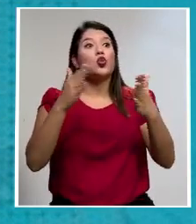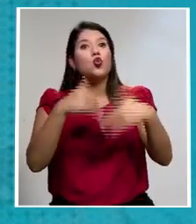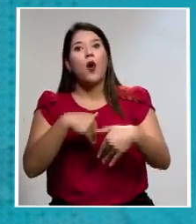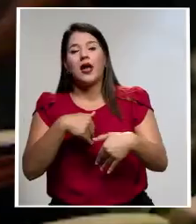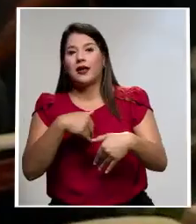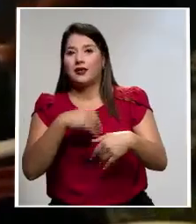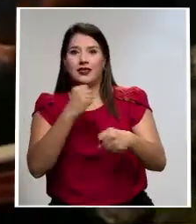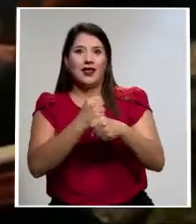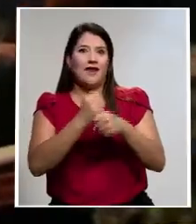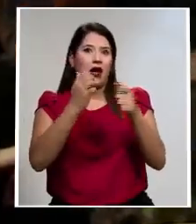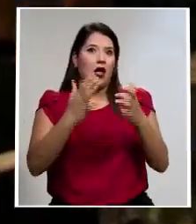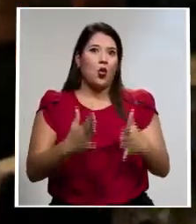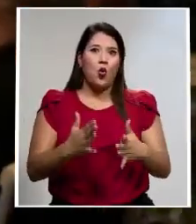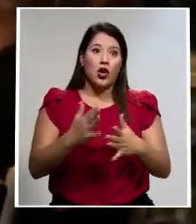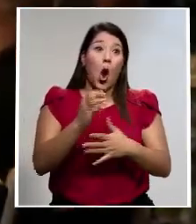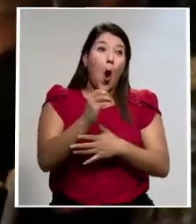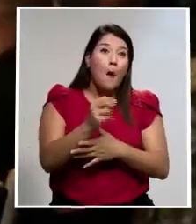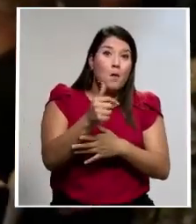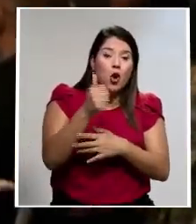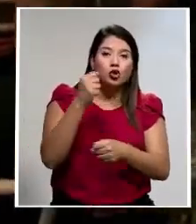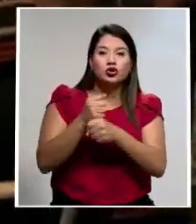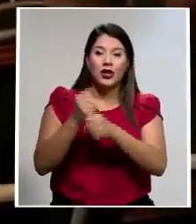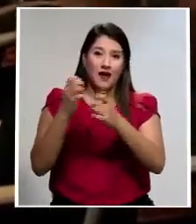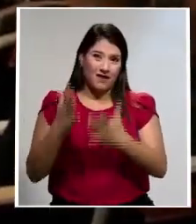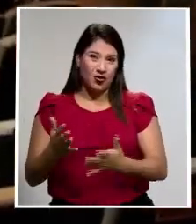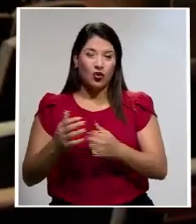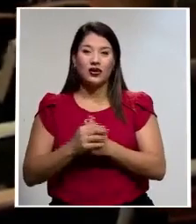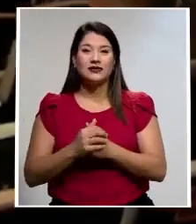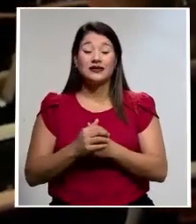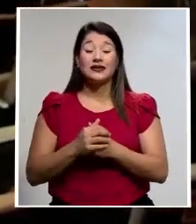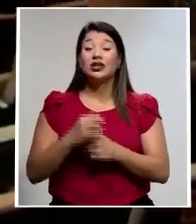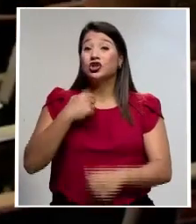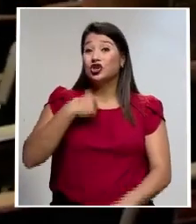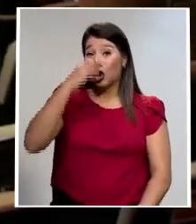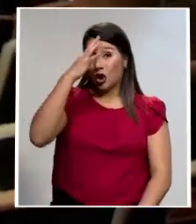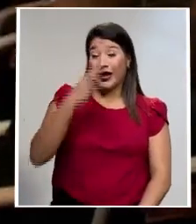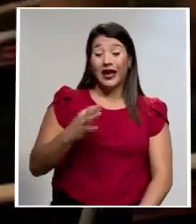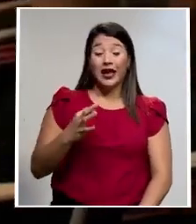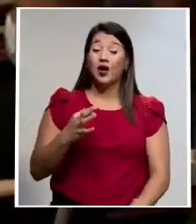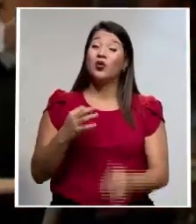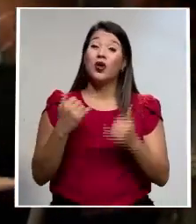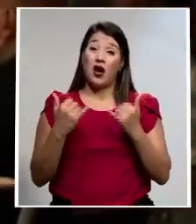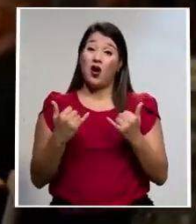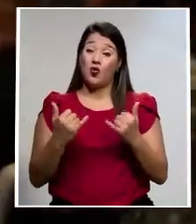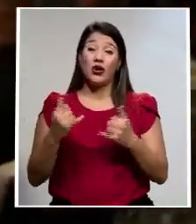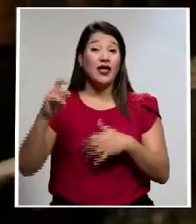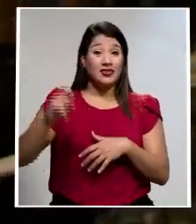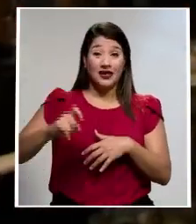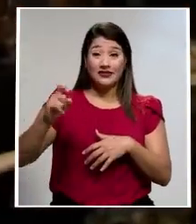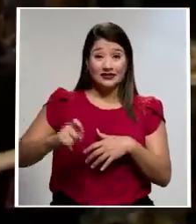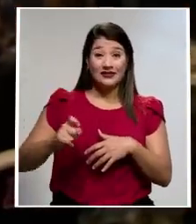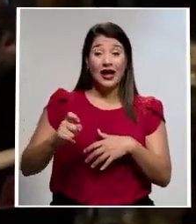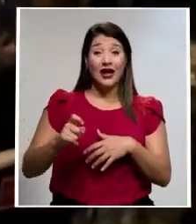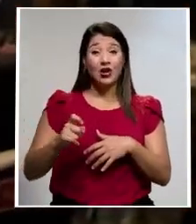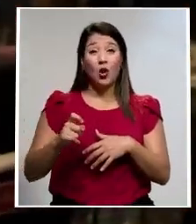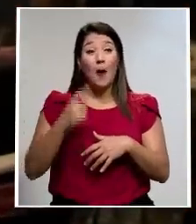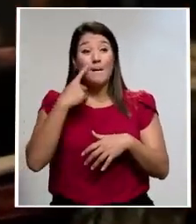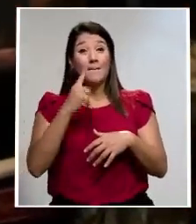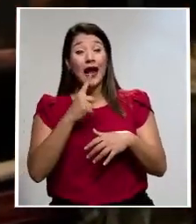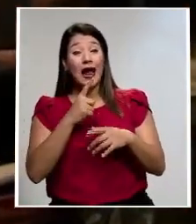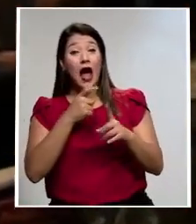suficiente, etcétera. Creo que ya es hora que en esta materia de conducción y custodia de